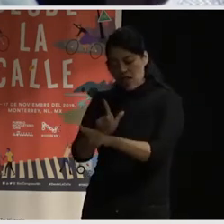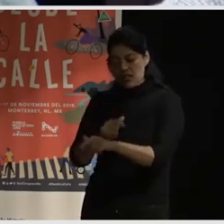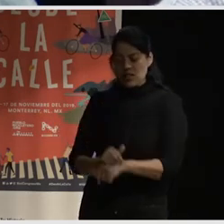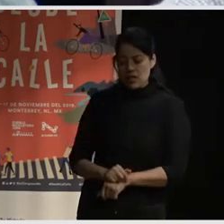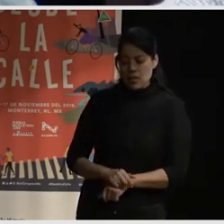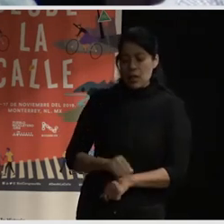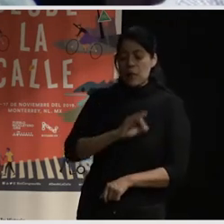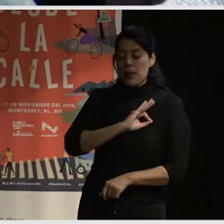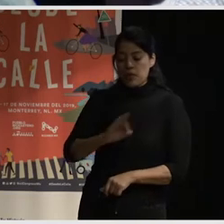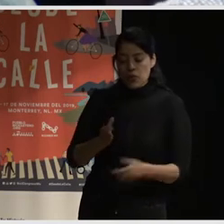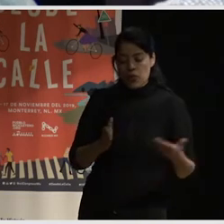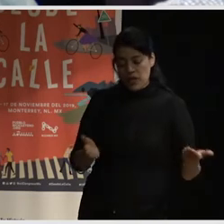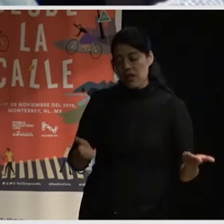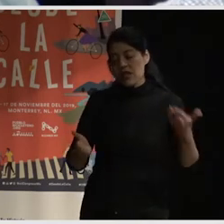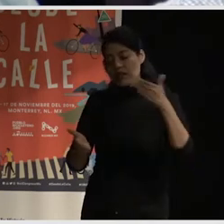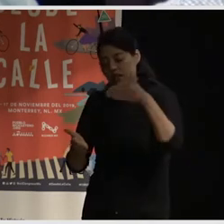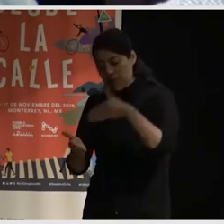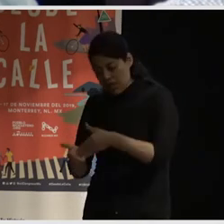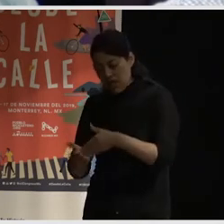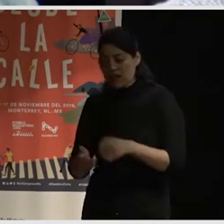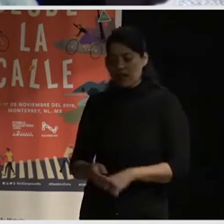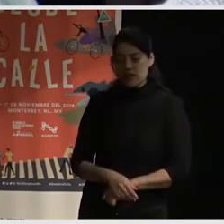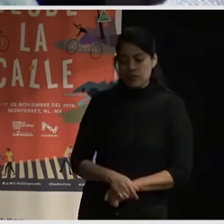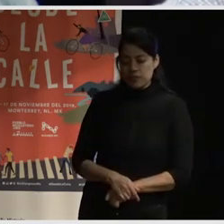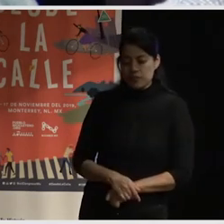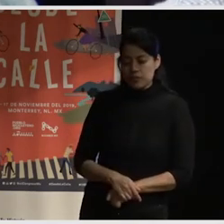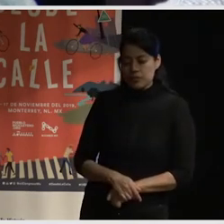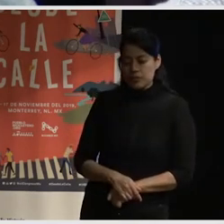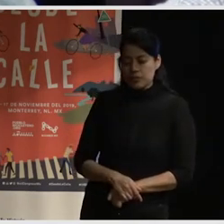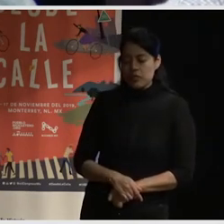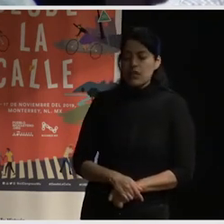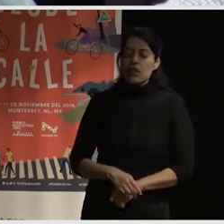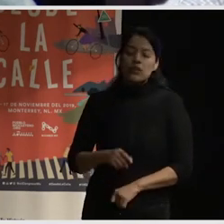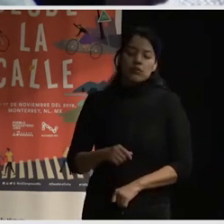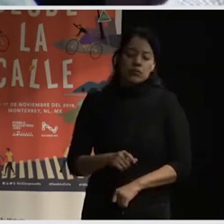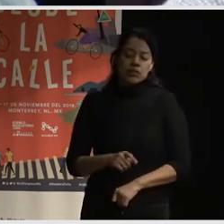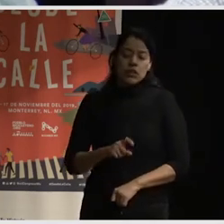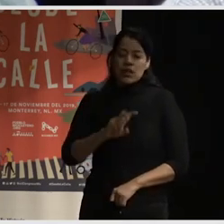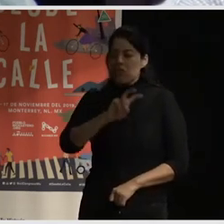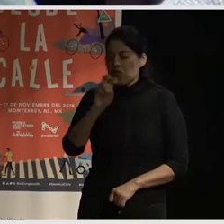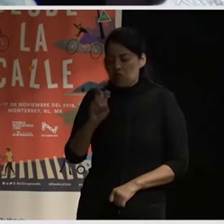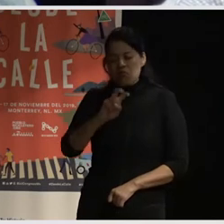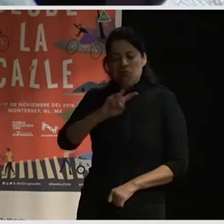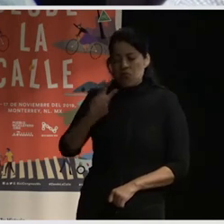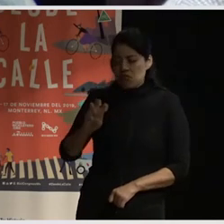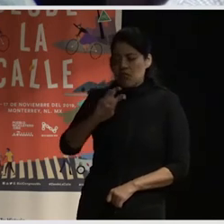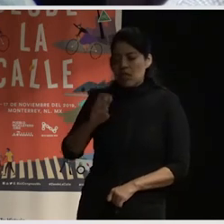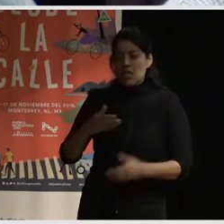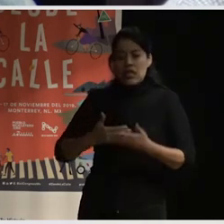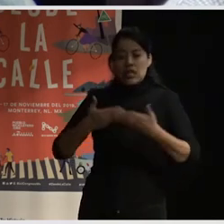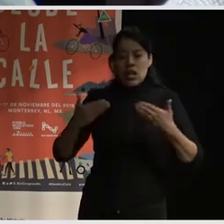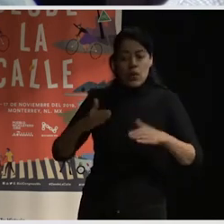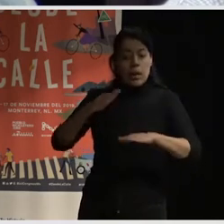poder librar la entonces en el momento eran cientos ahora son miles y miles y miles y